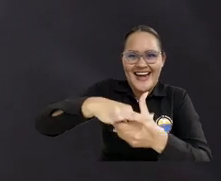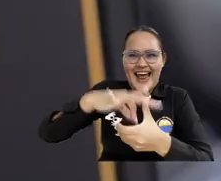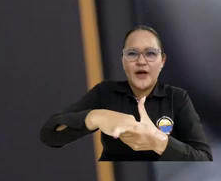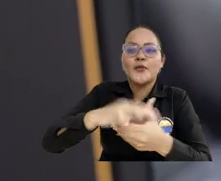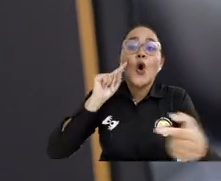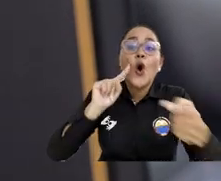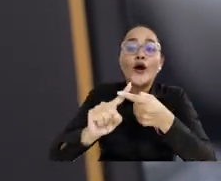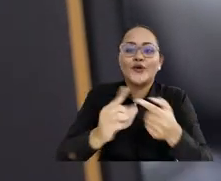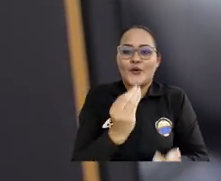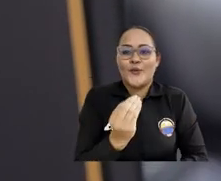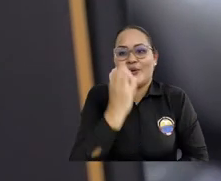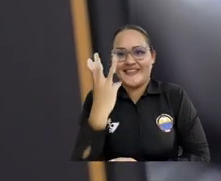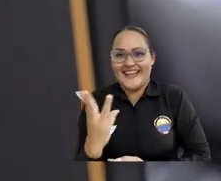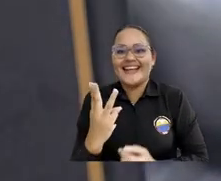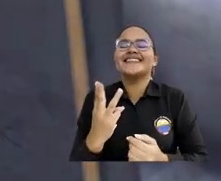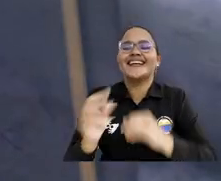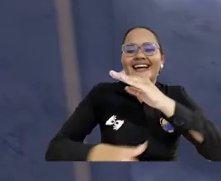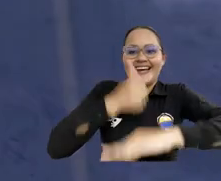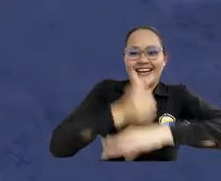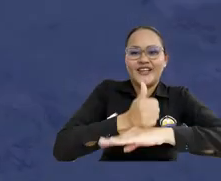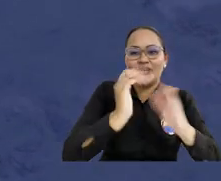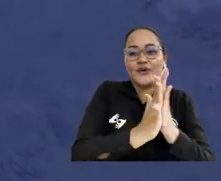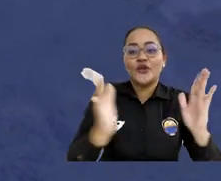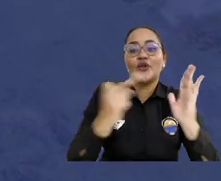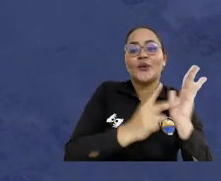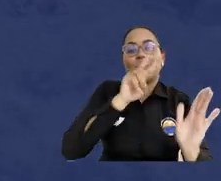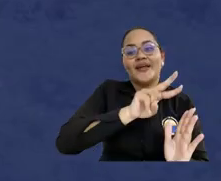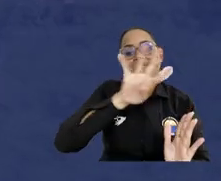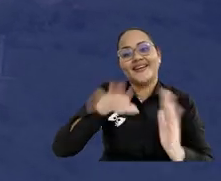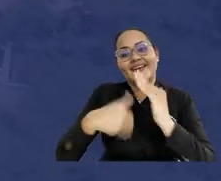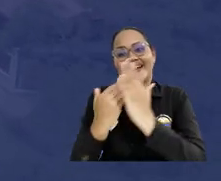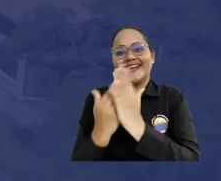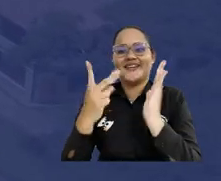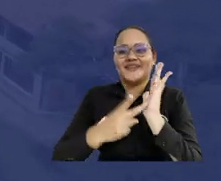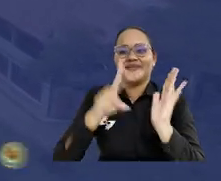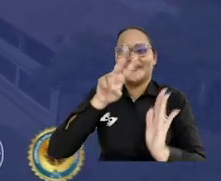de consulta para la conformación de terna para nombrar rector del periodo